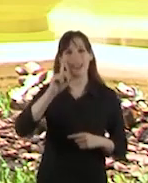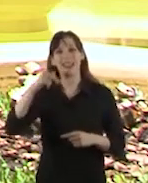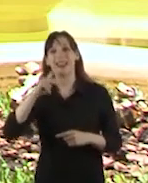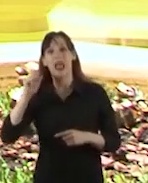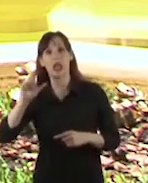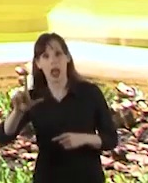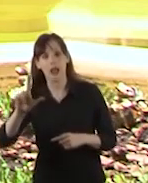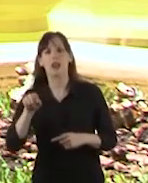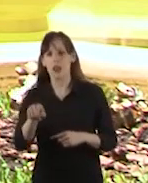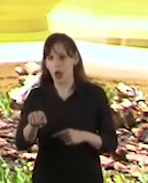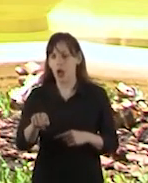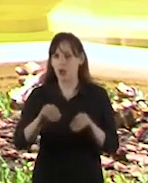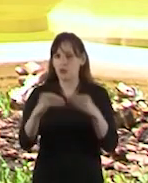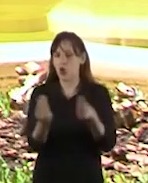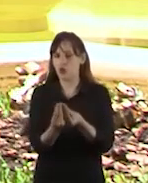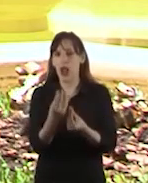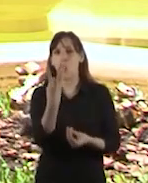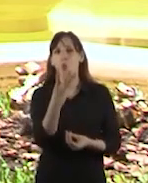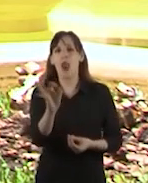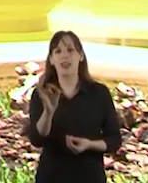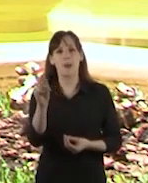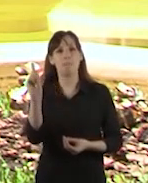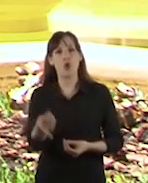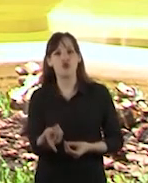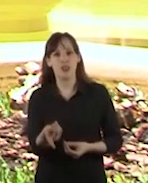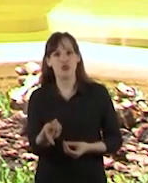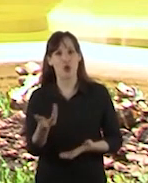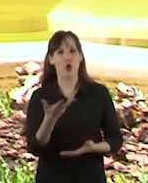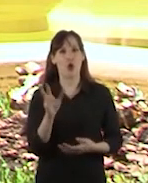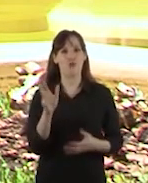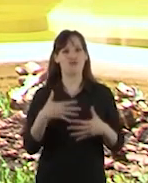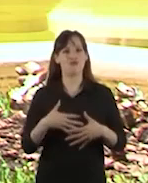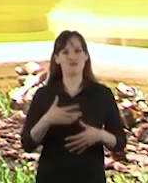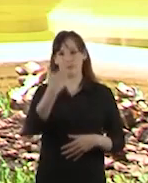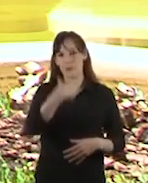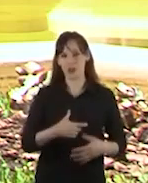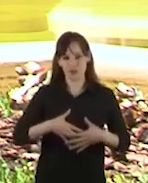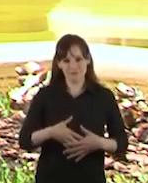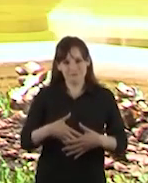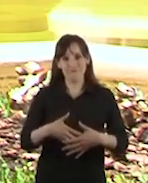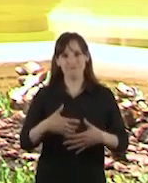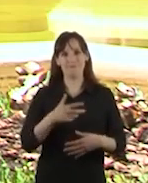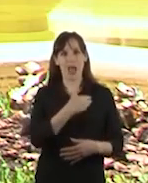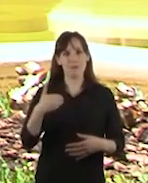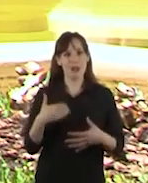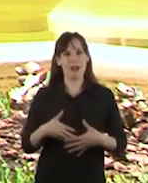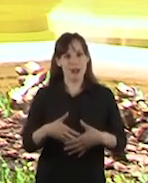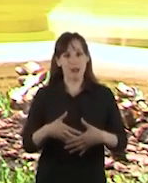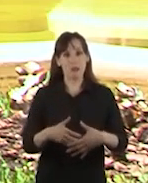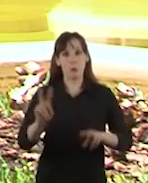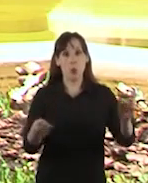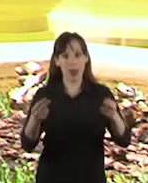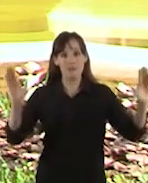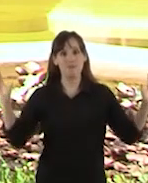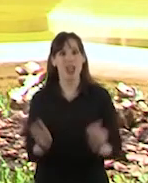del 40% en la mortalidad materna como consecuencia del embarazo terminada en aborto, y se